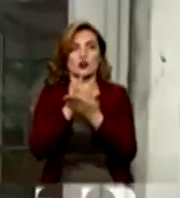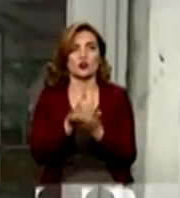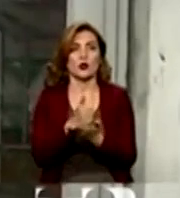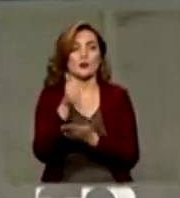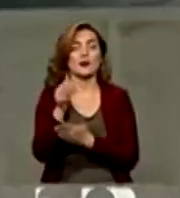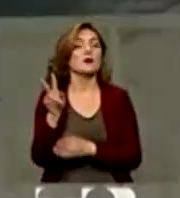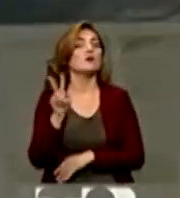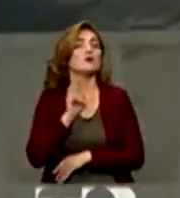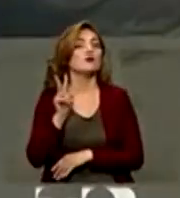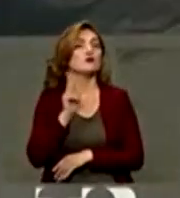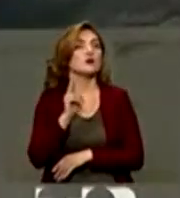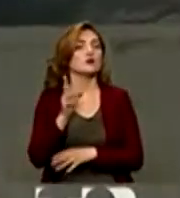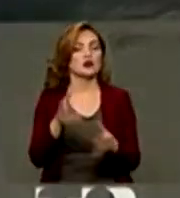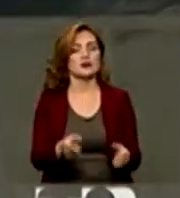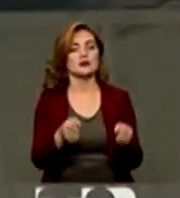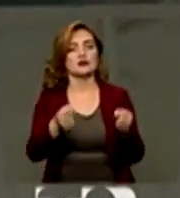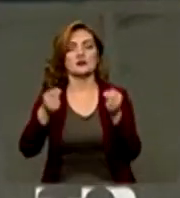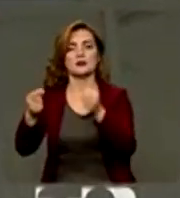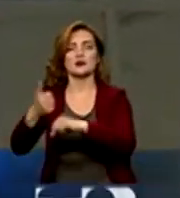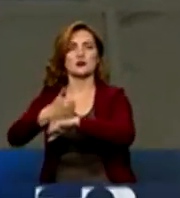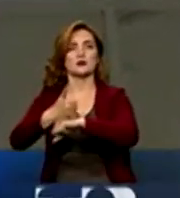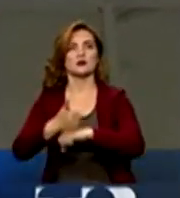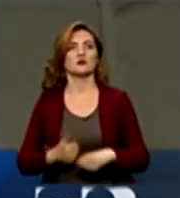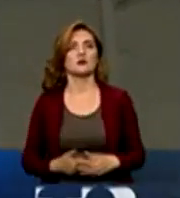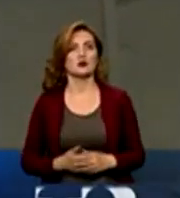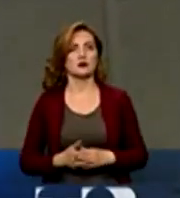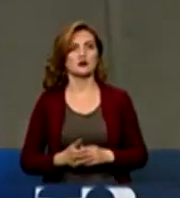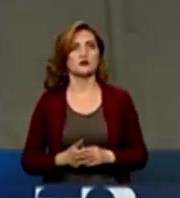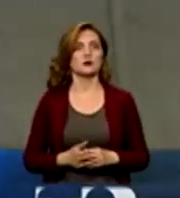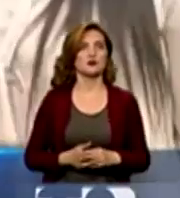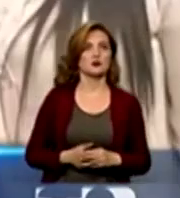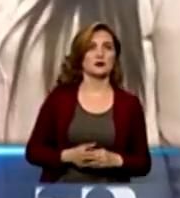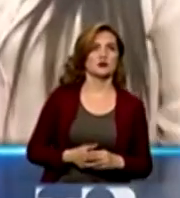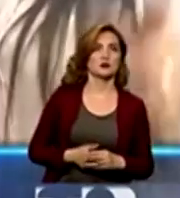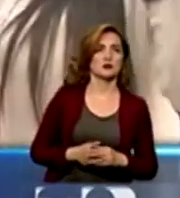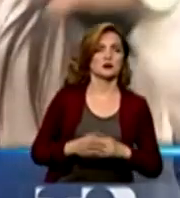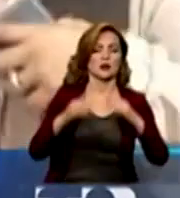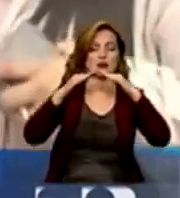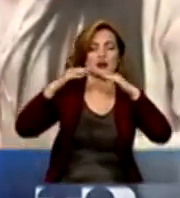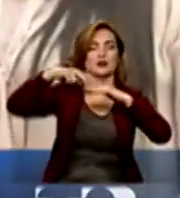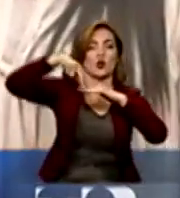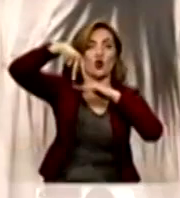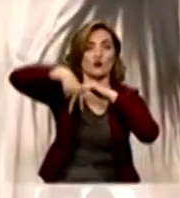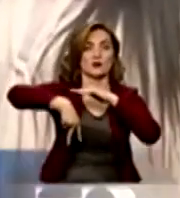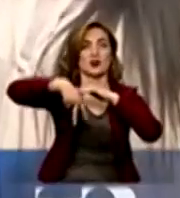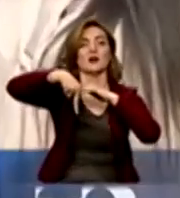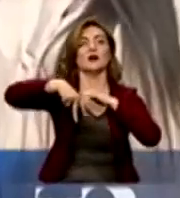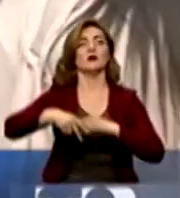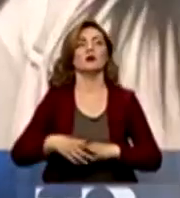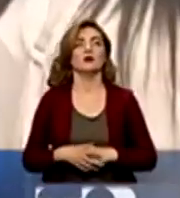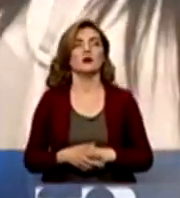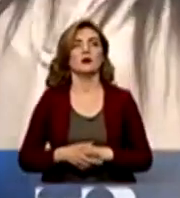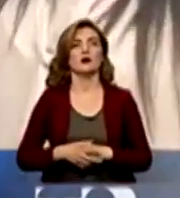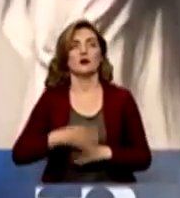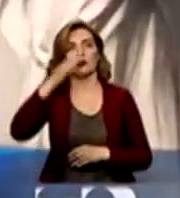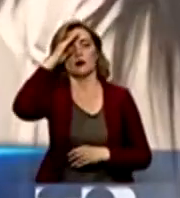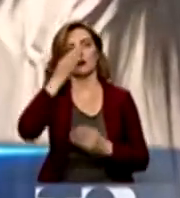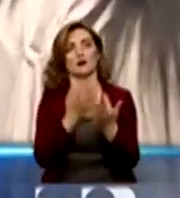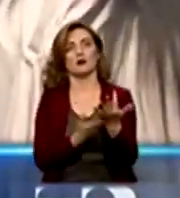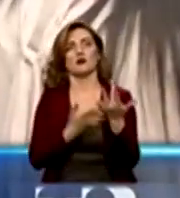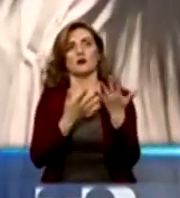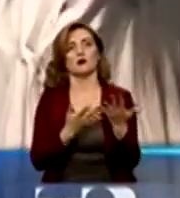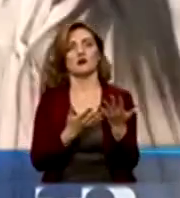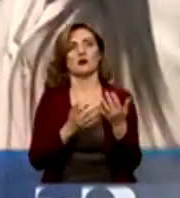misma víctima lo sacaron para entregarlo a las autoridades. Por el techo, ¿cómo se subió, pues? ¿Cómo entró, salió? Claro, pues. Y los policías lo estábamos esperando afuera